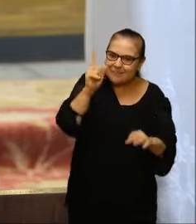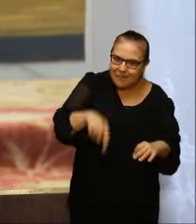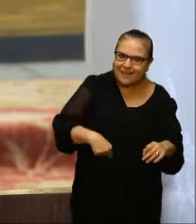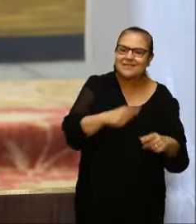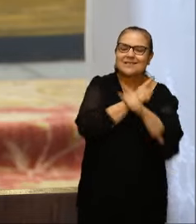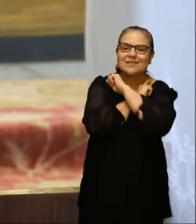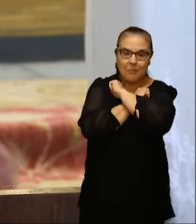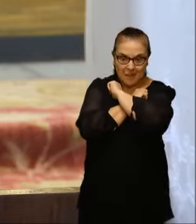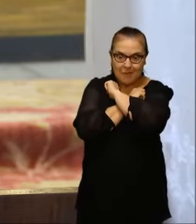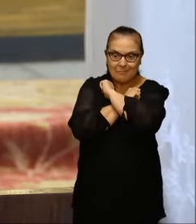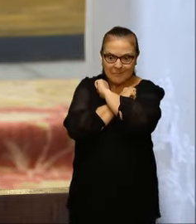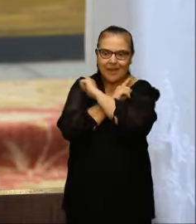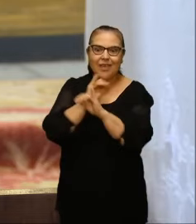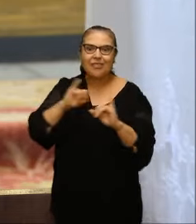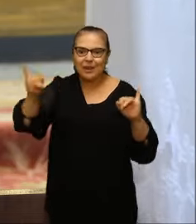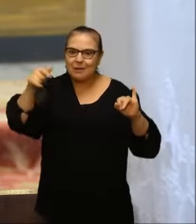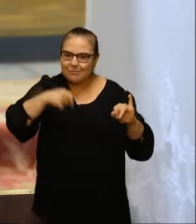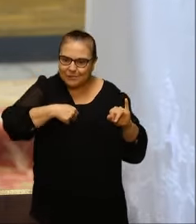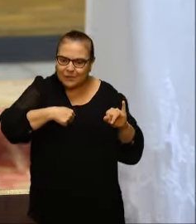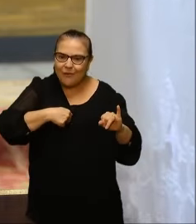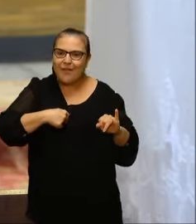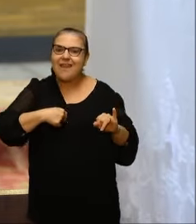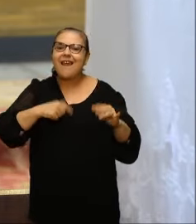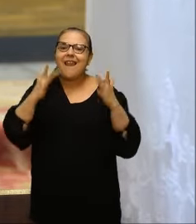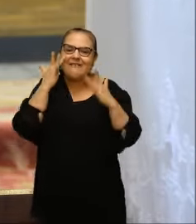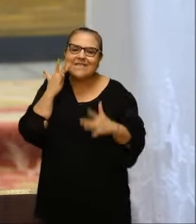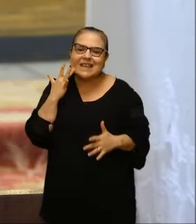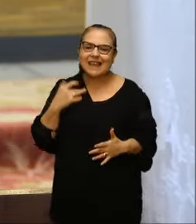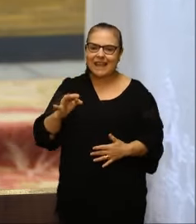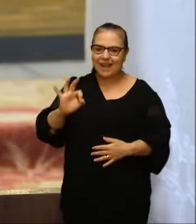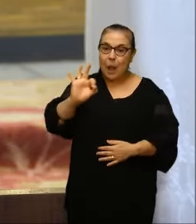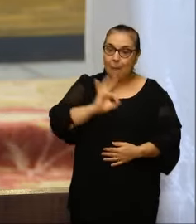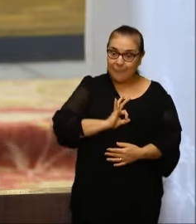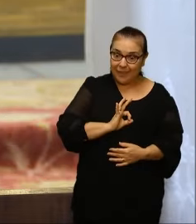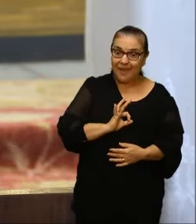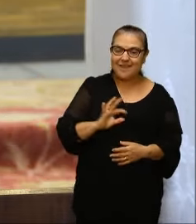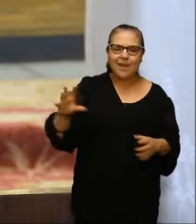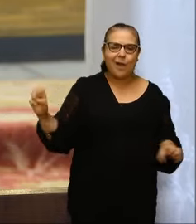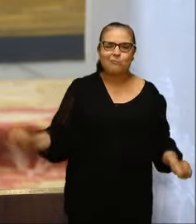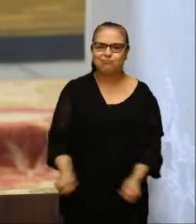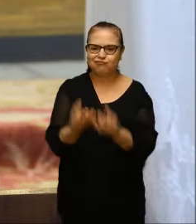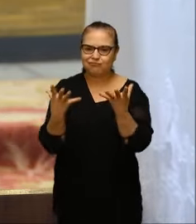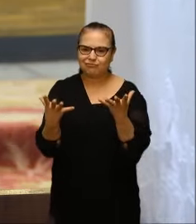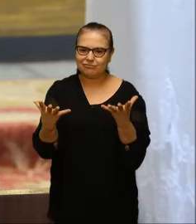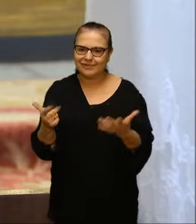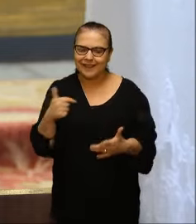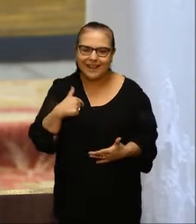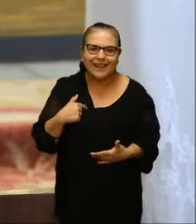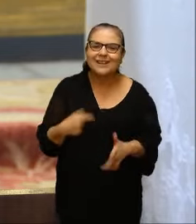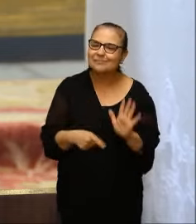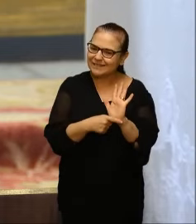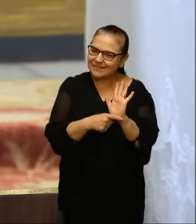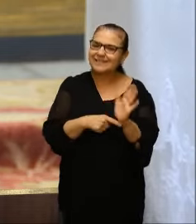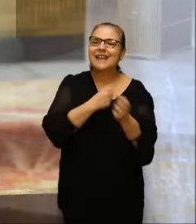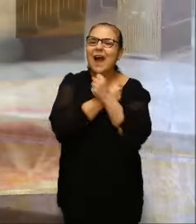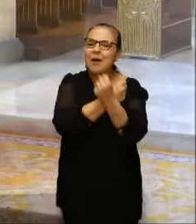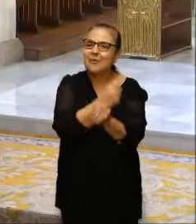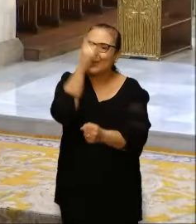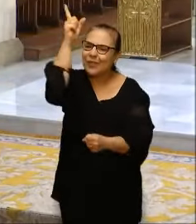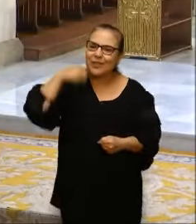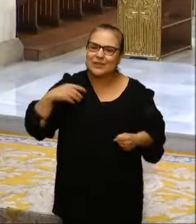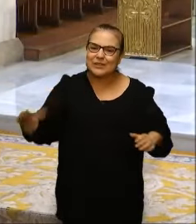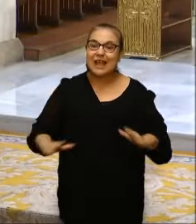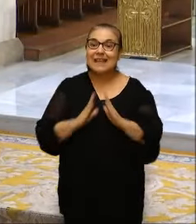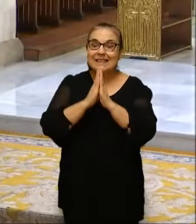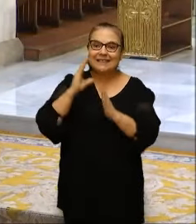noviembre celebramos hoy la Virgen de la Medalla Milagrosa. La Virgen de la Medalla Milagrosa que representa ese amor de Dios cuando se aparece a Santa